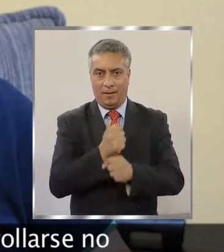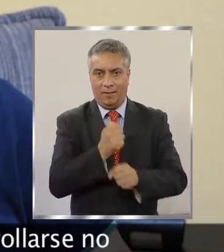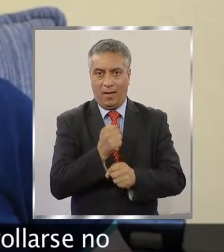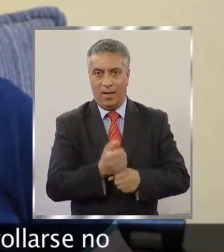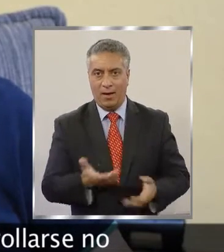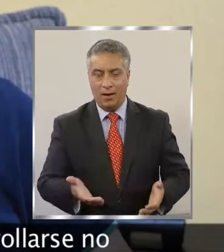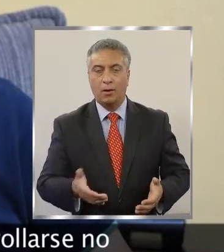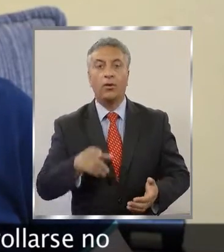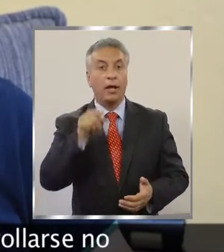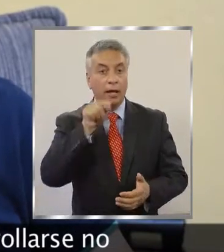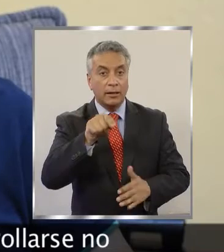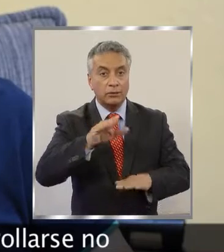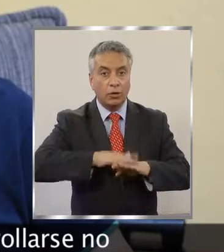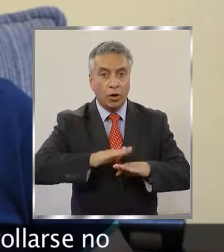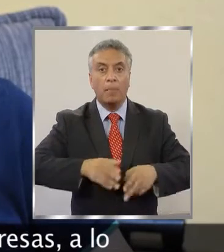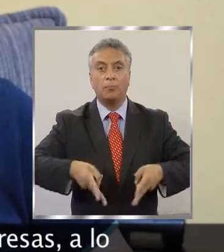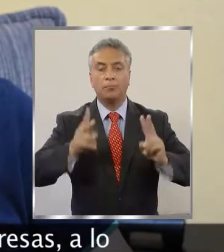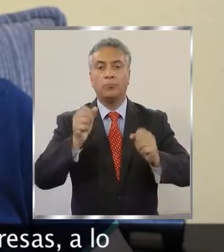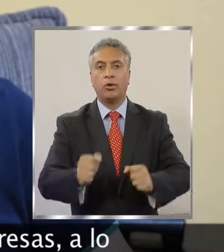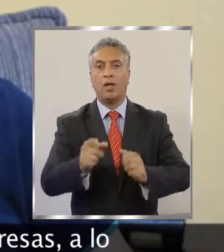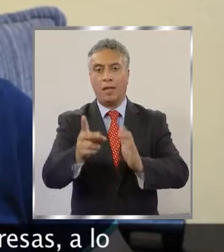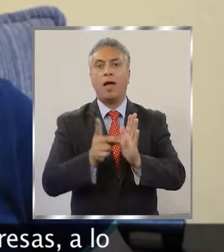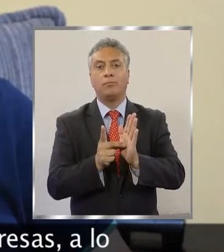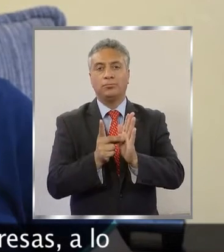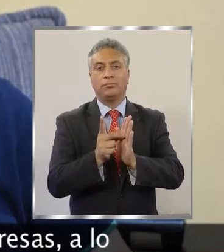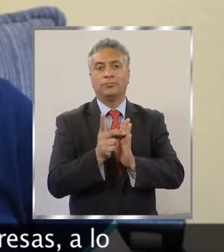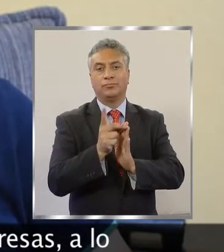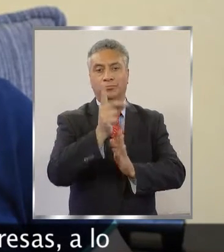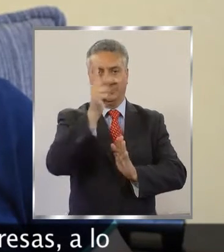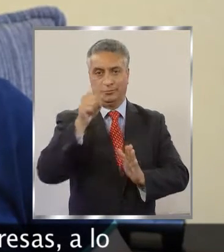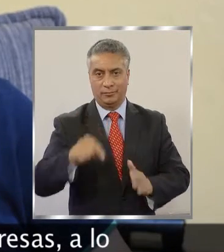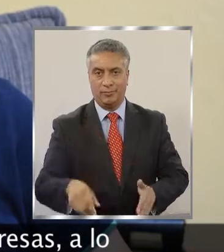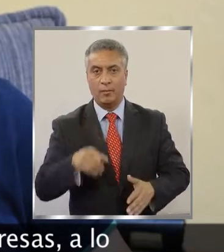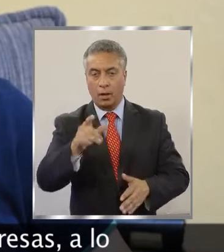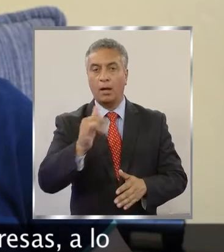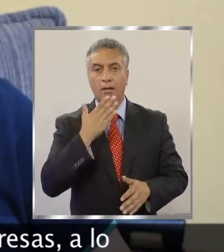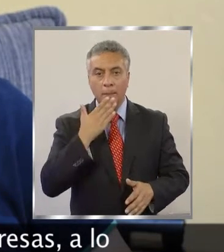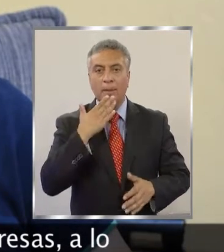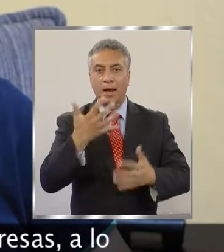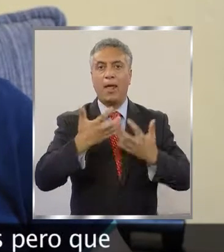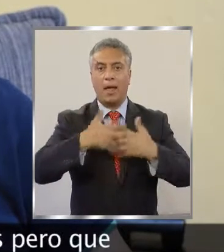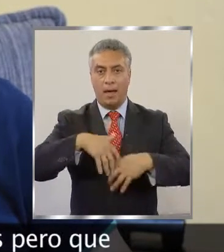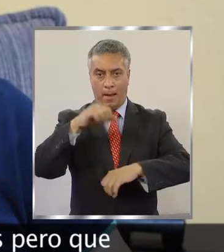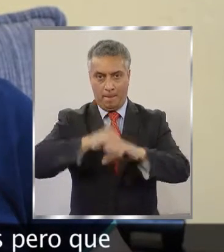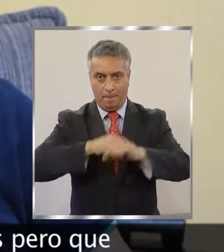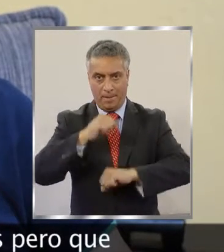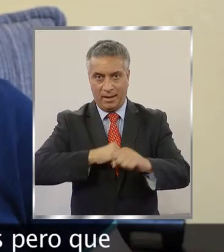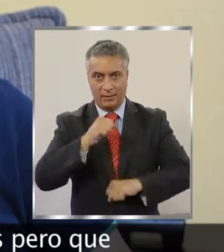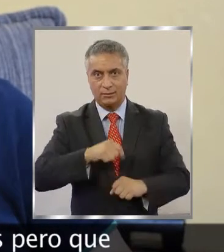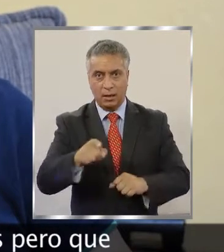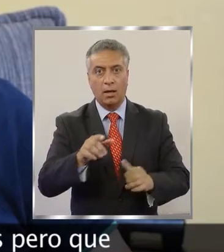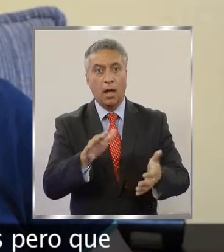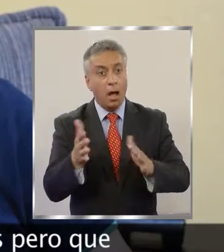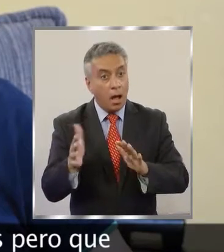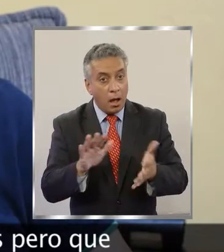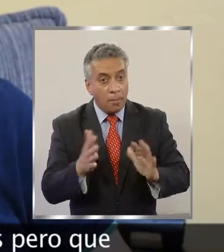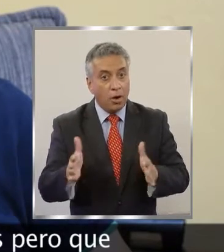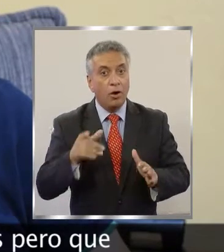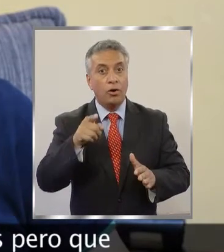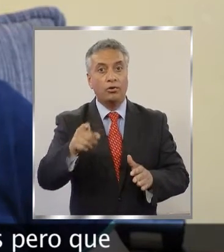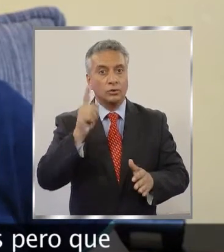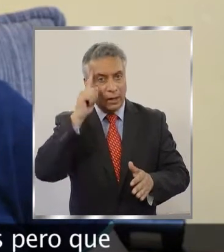va a permitir desarrollarse no solo acá, sino que en empresas, a lo mejor en